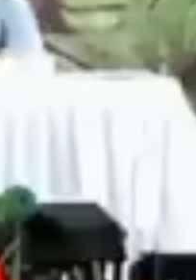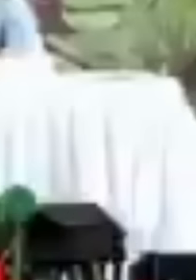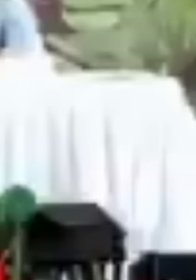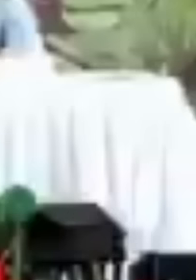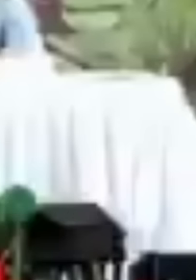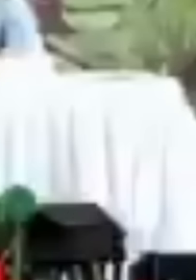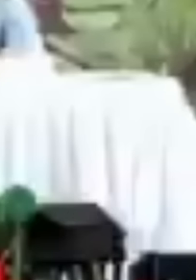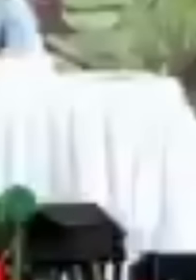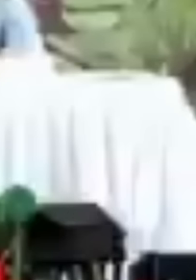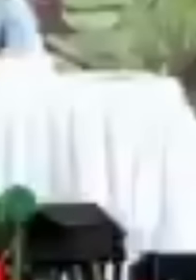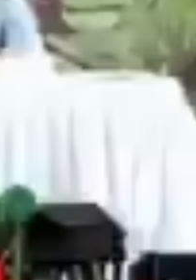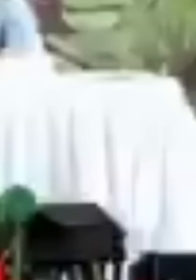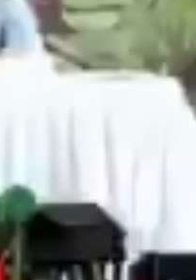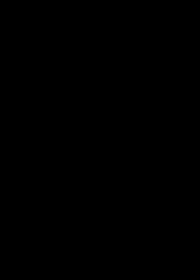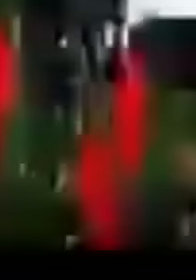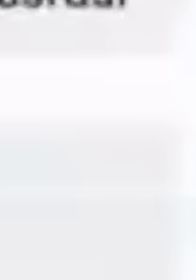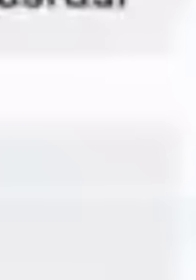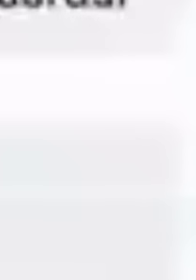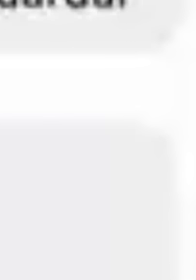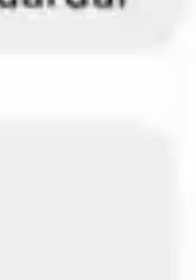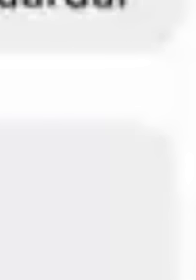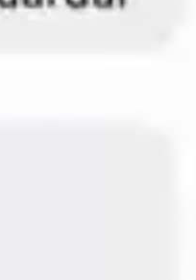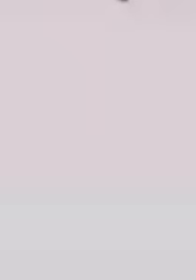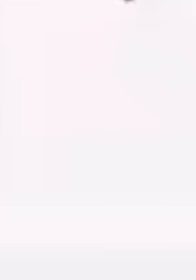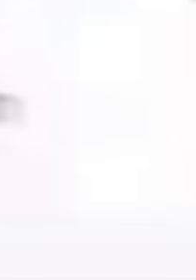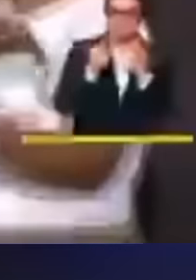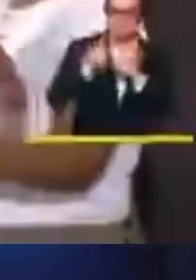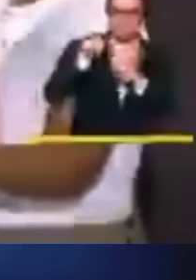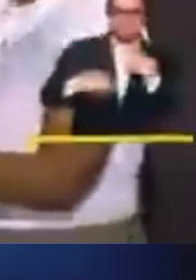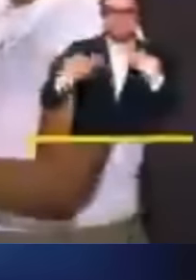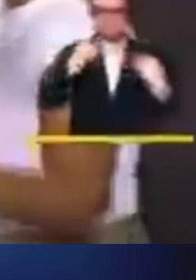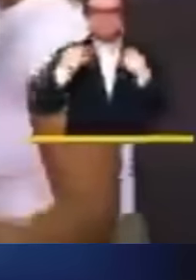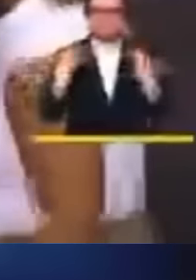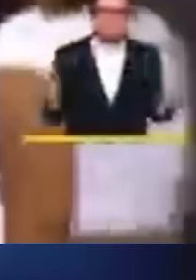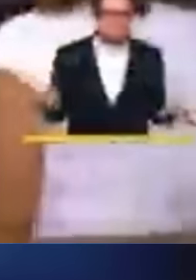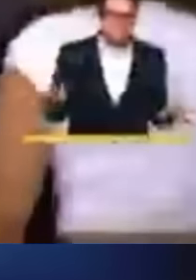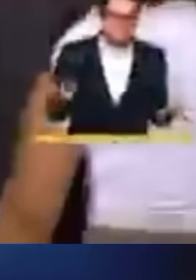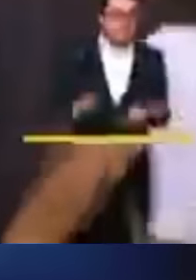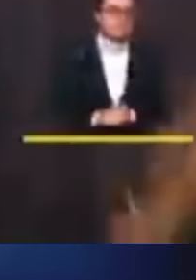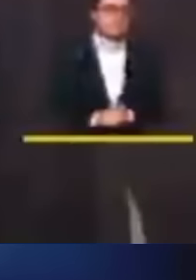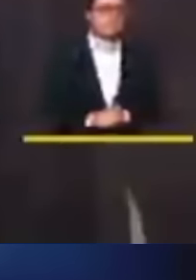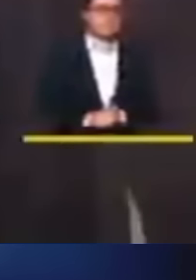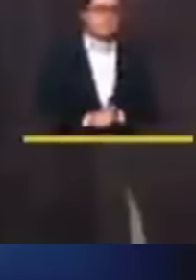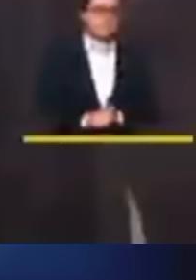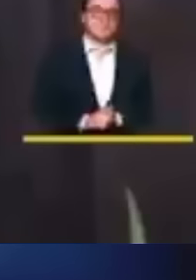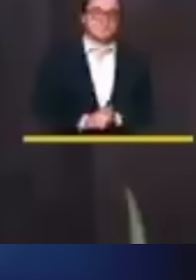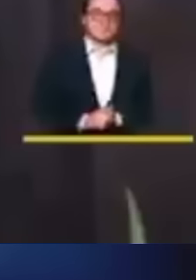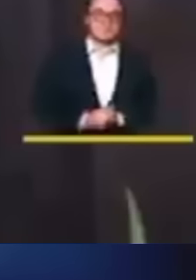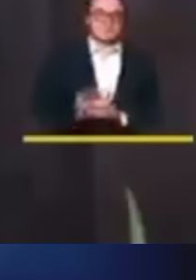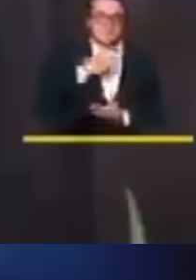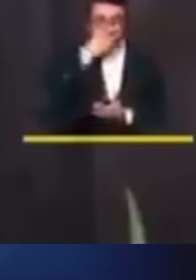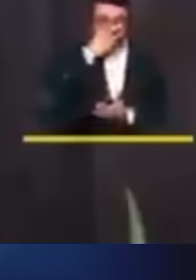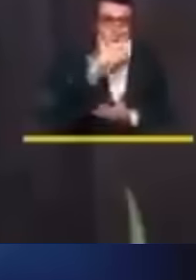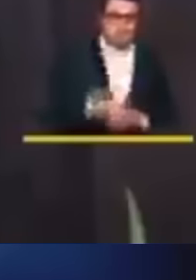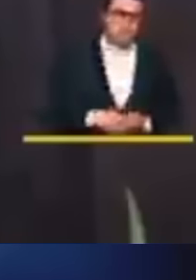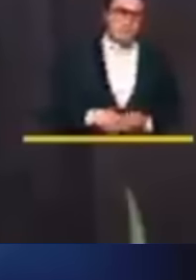territorio en representación de todas las regiones del territorio la pregunta del millón que todo el mundo se está haciendo